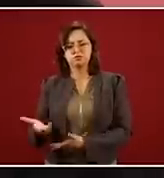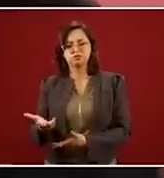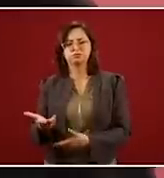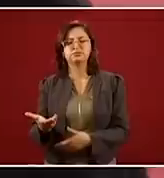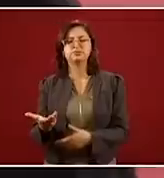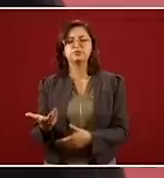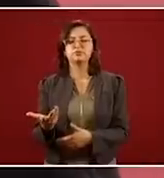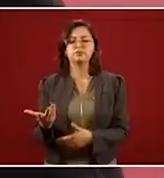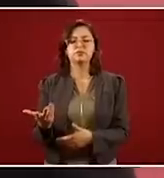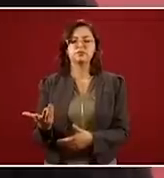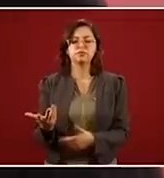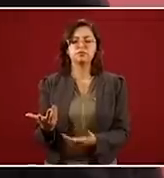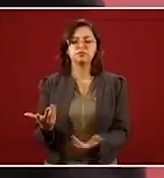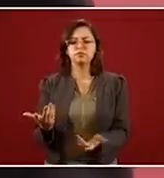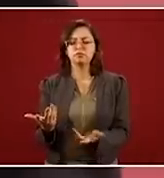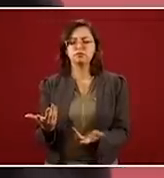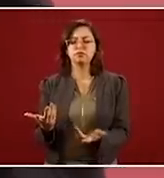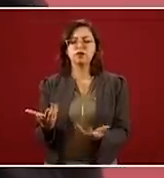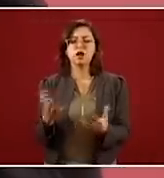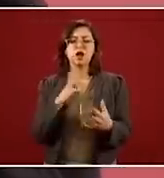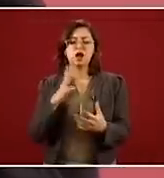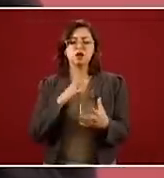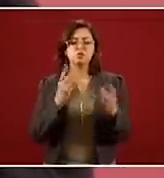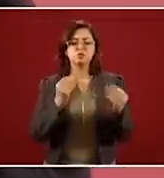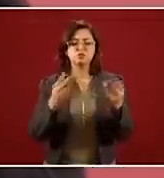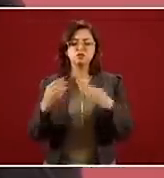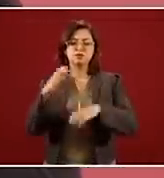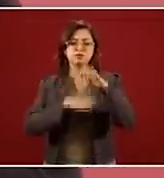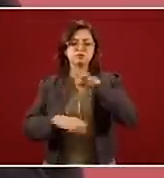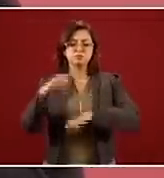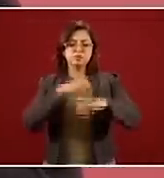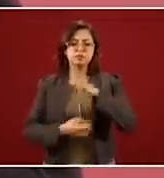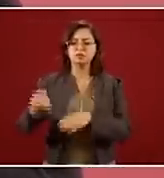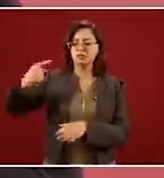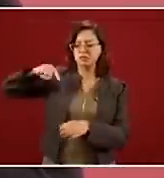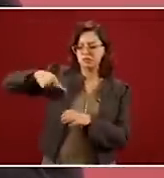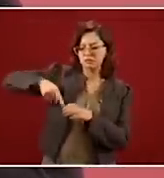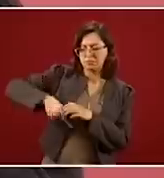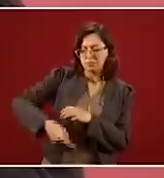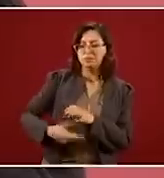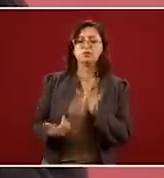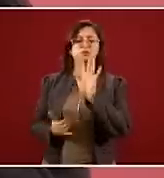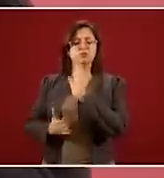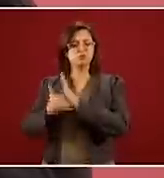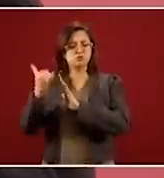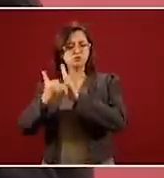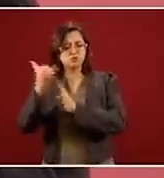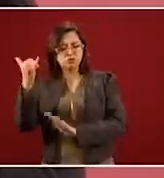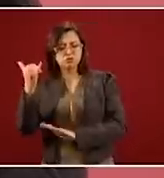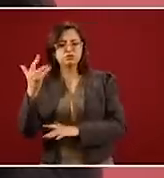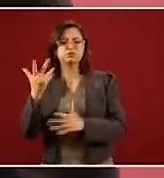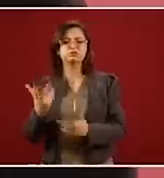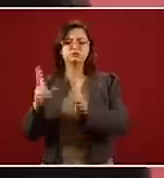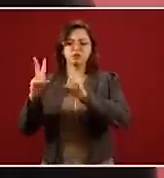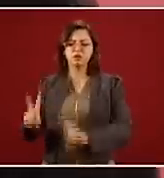Básicamente ocupamos a muchísimas empresas perforadoras, constructoras, las que